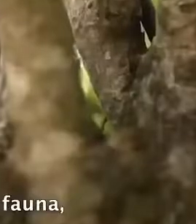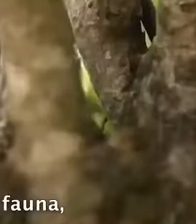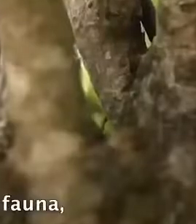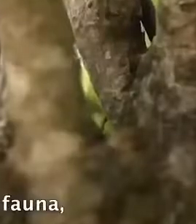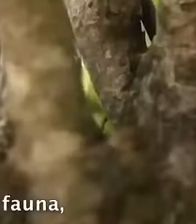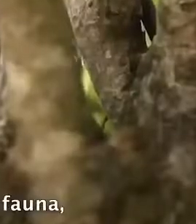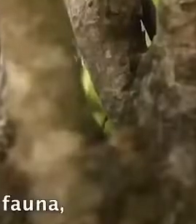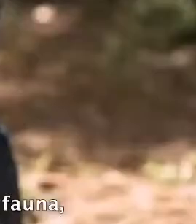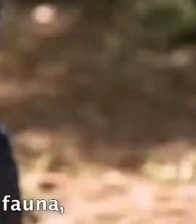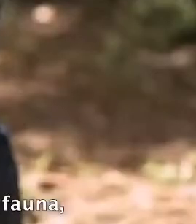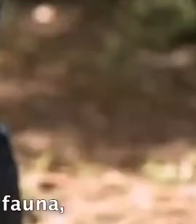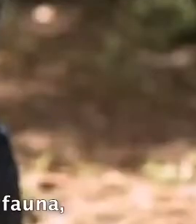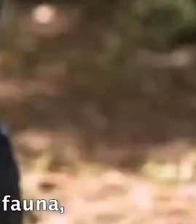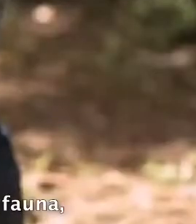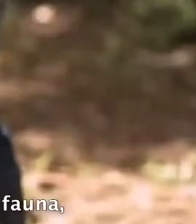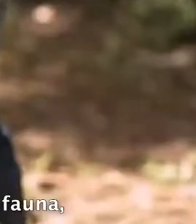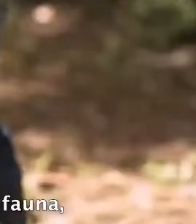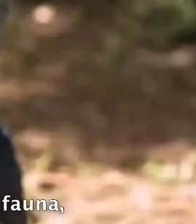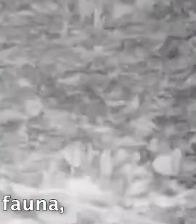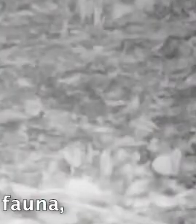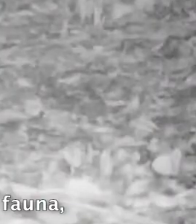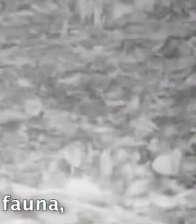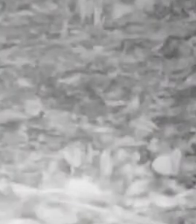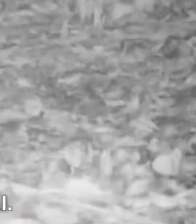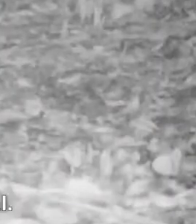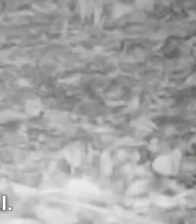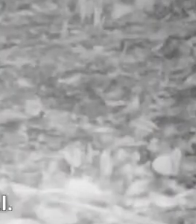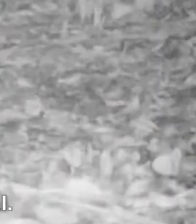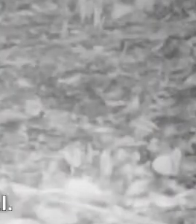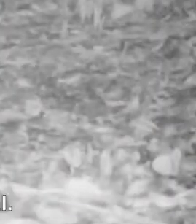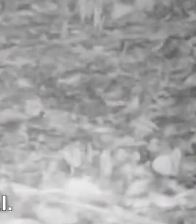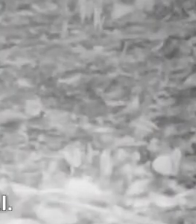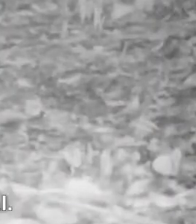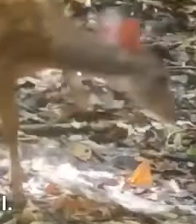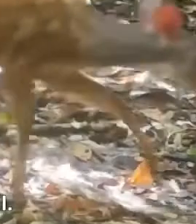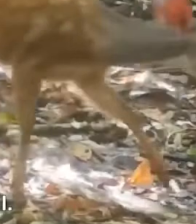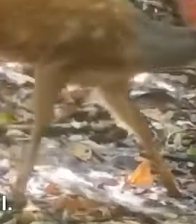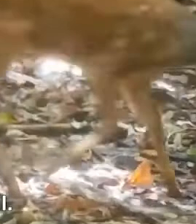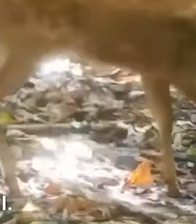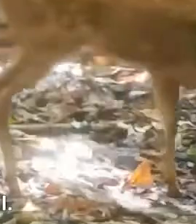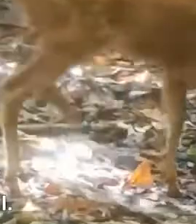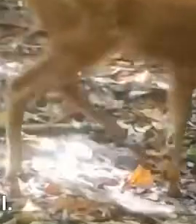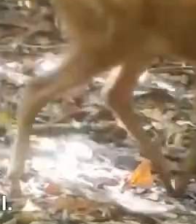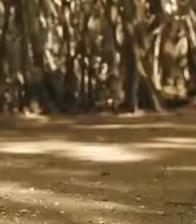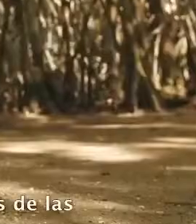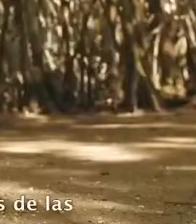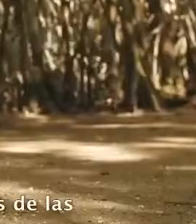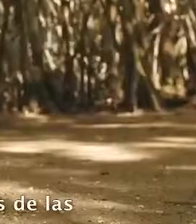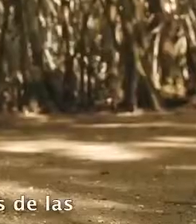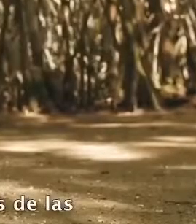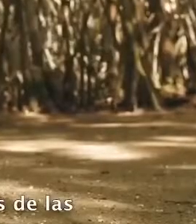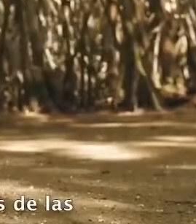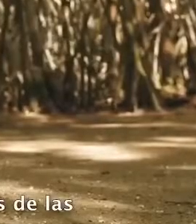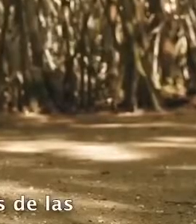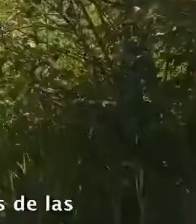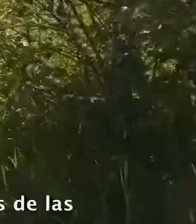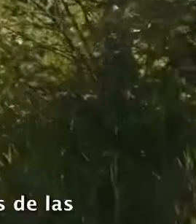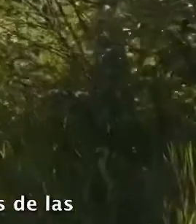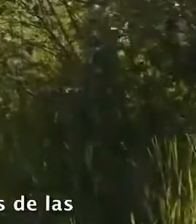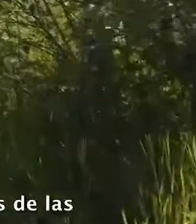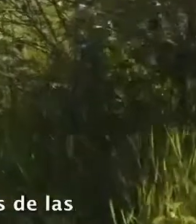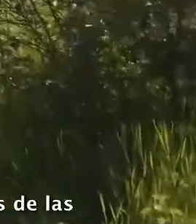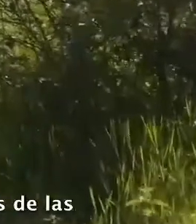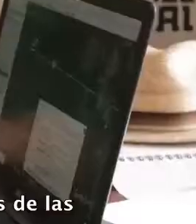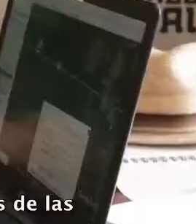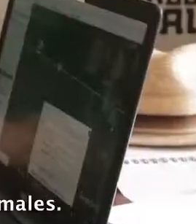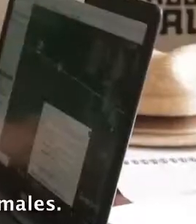Para manejar adecuadamente el hábitat natural y la fauna, se lleva a cabo tareas de mitigación ambiental. Estos trabajos se realizan de la mano